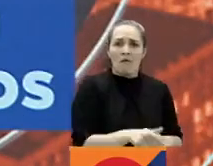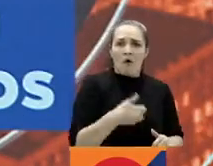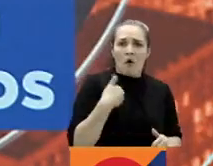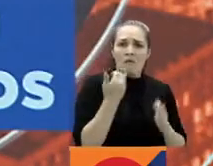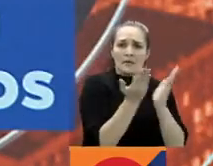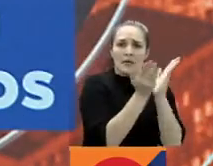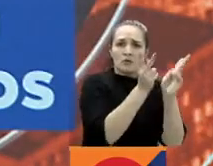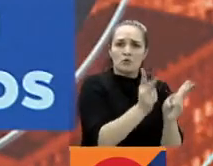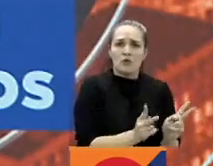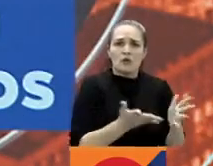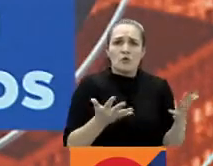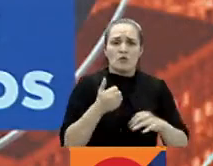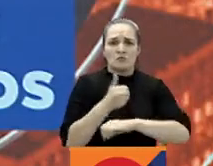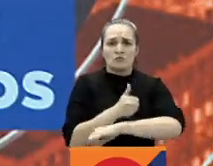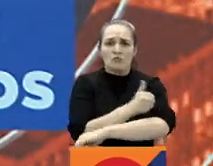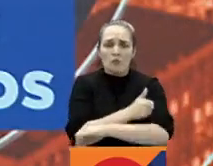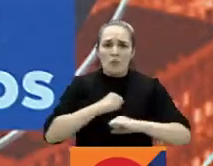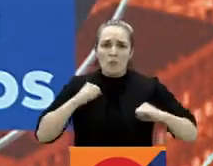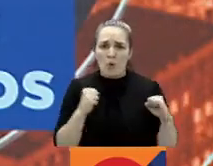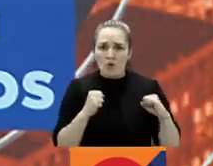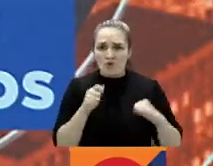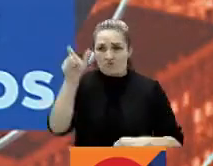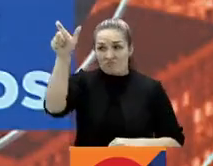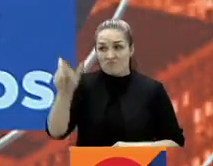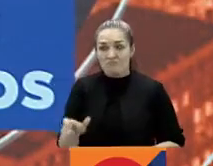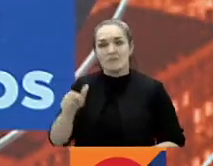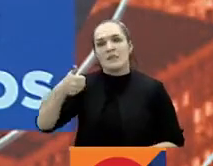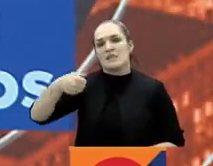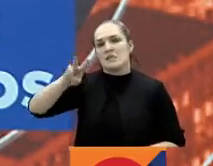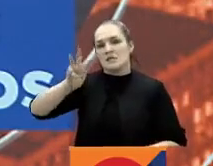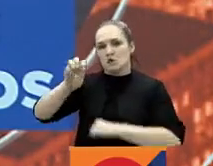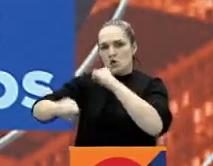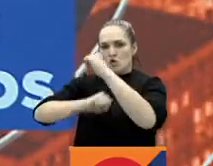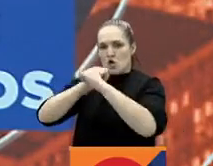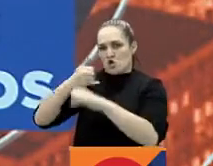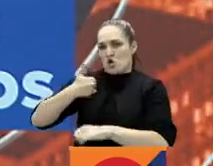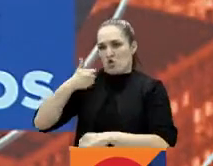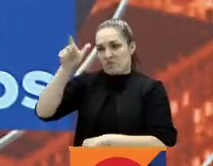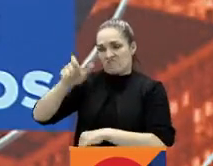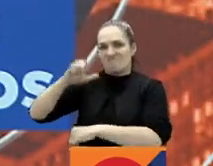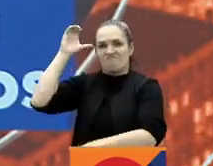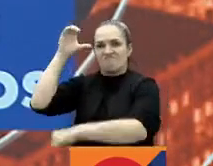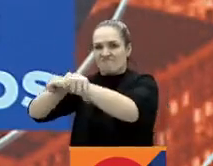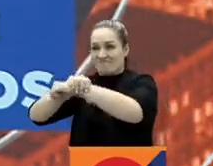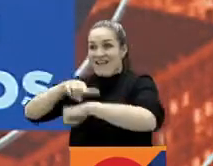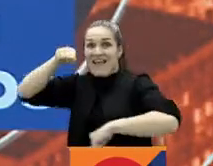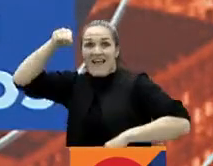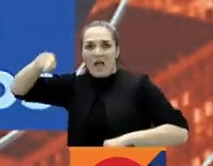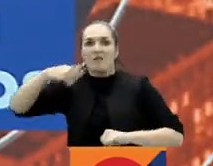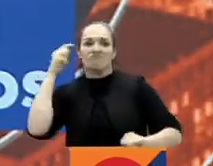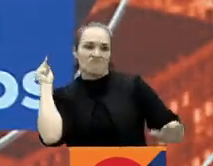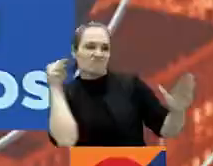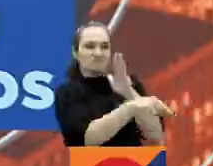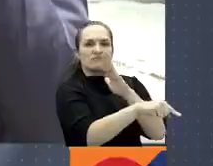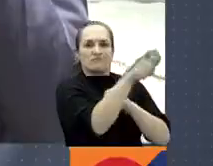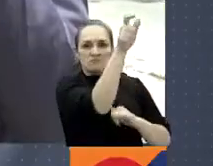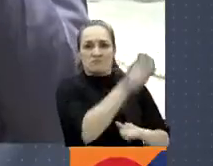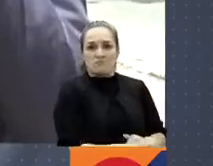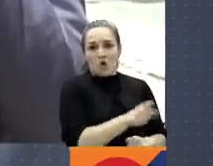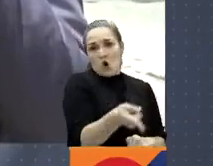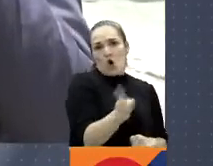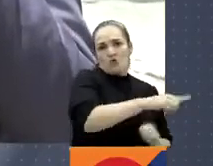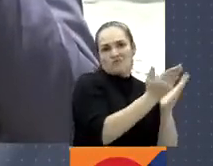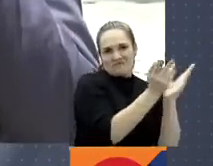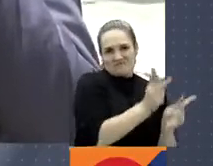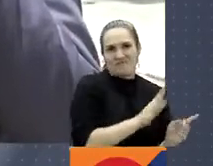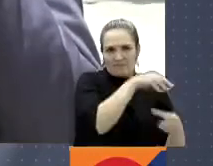estudiante. Las autoridades capturaron a un hombre de 18 años, señalado del ataque que cobró la vida del menor de edad. Sergio Grandas,